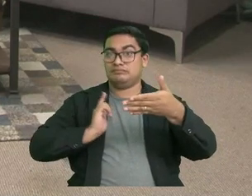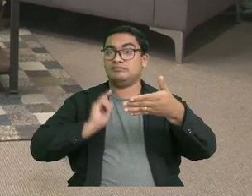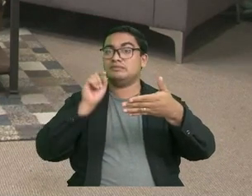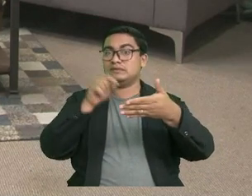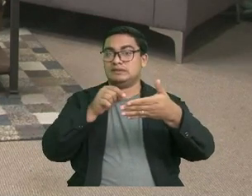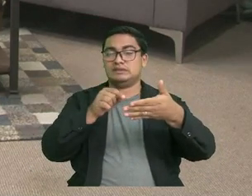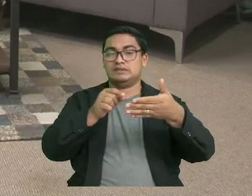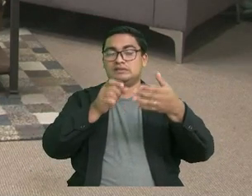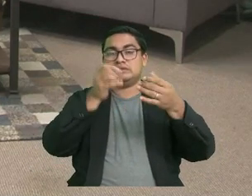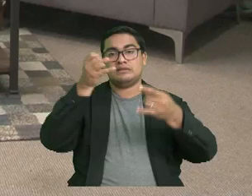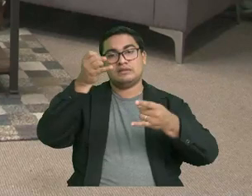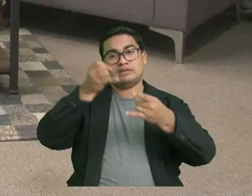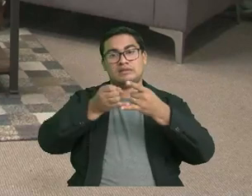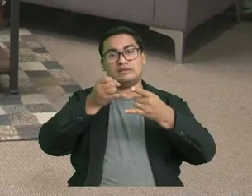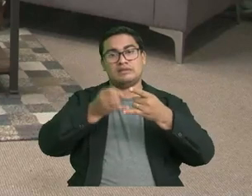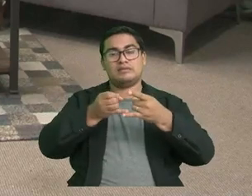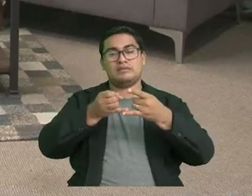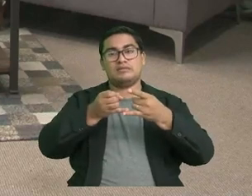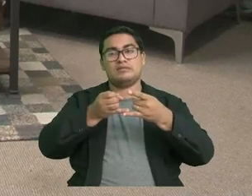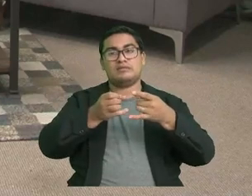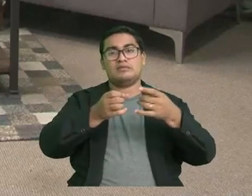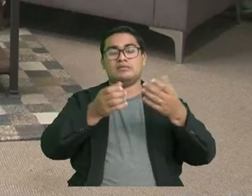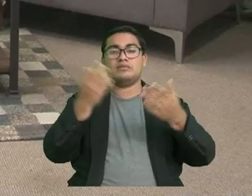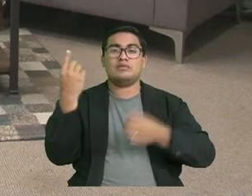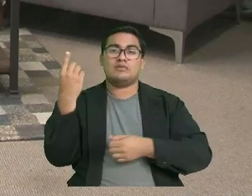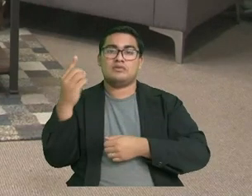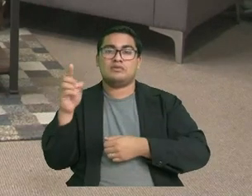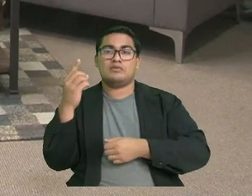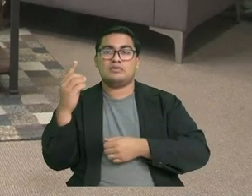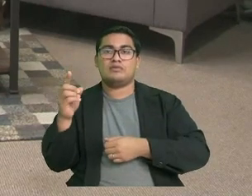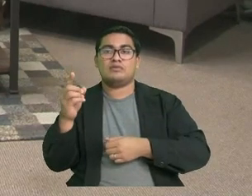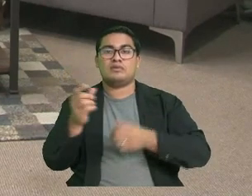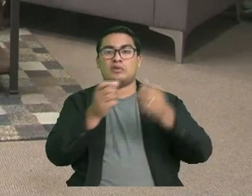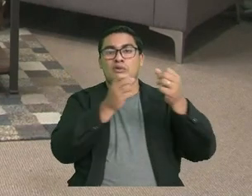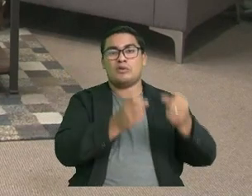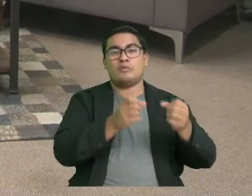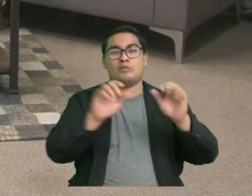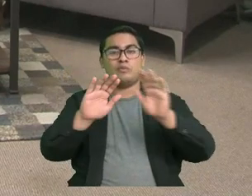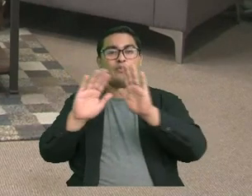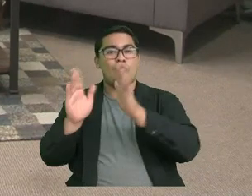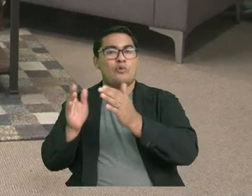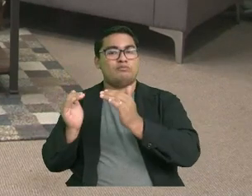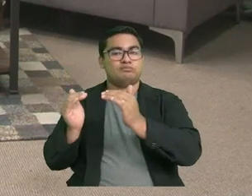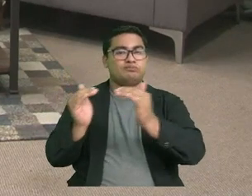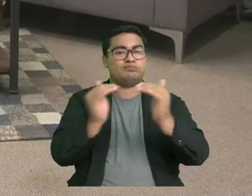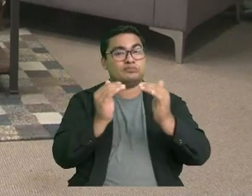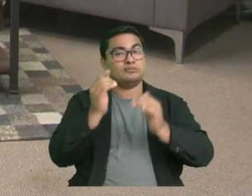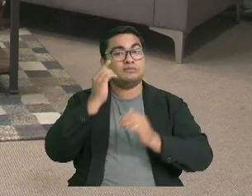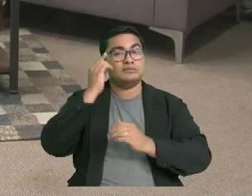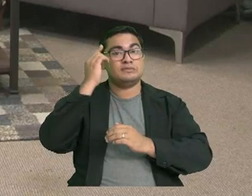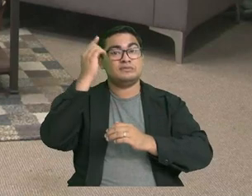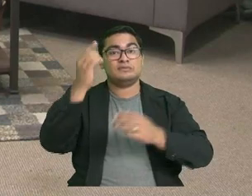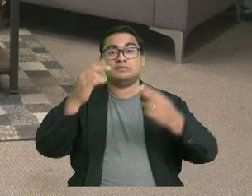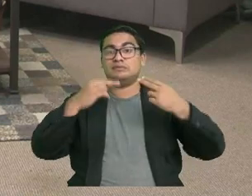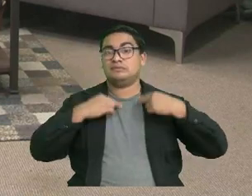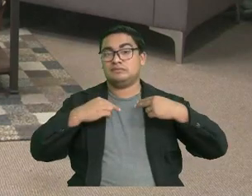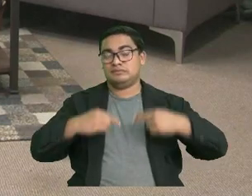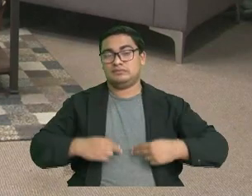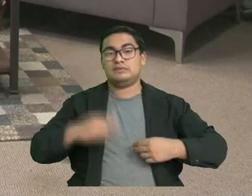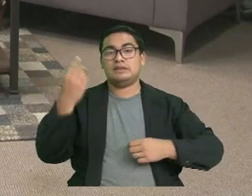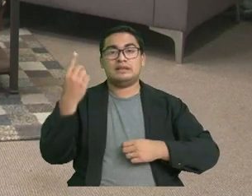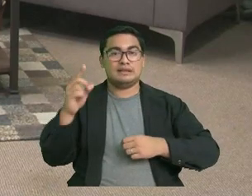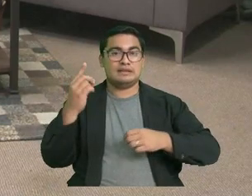la equidad de género y recoge los derechos de también como un eje de desarrollo, los derechos también de las